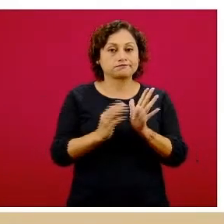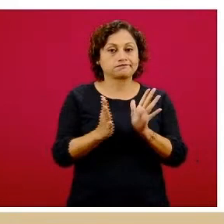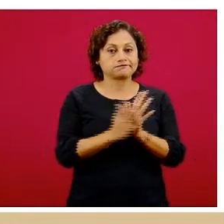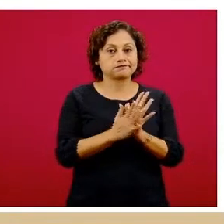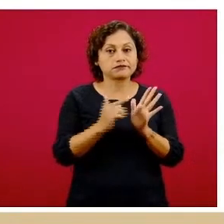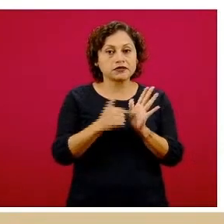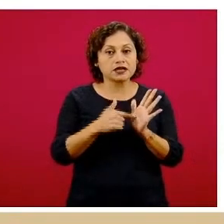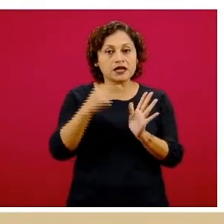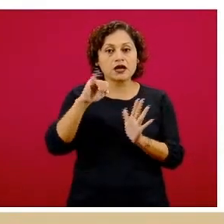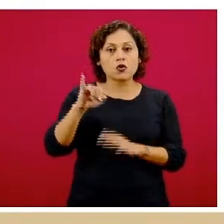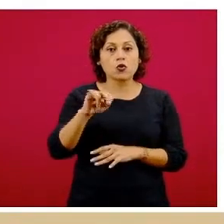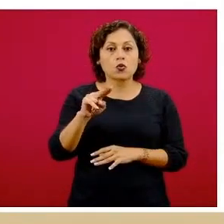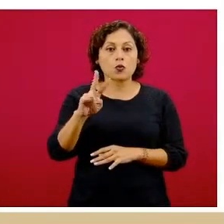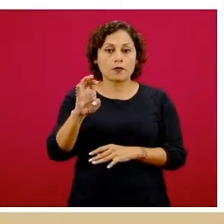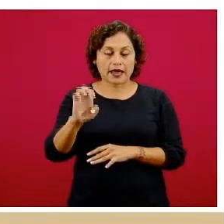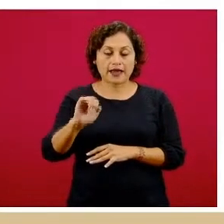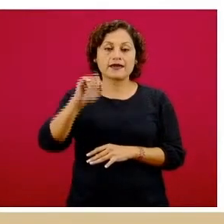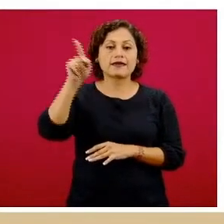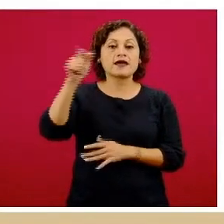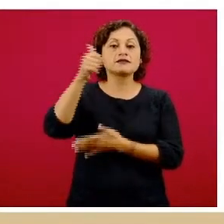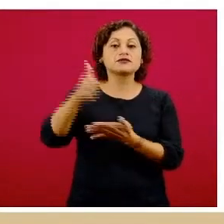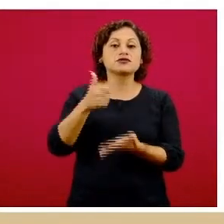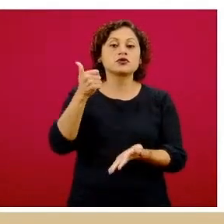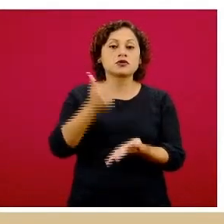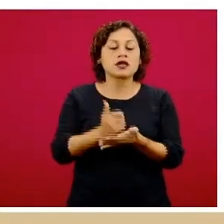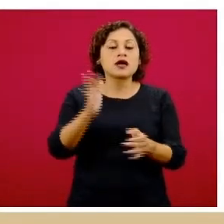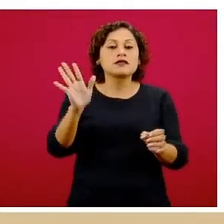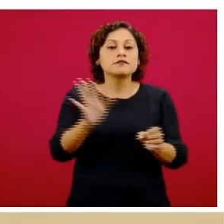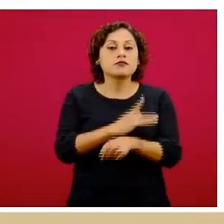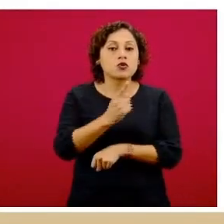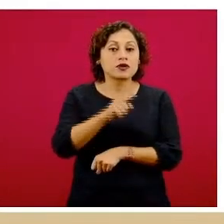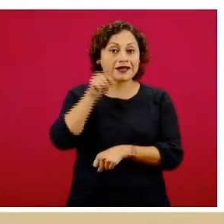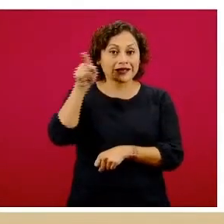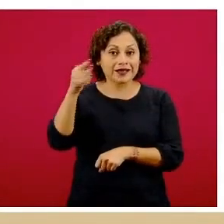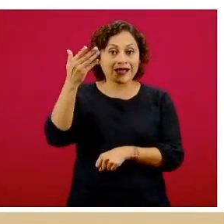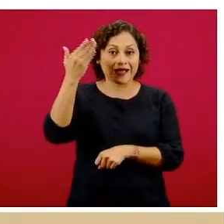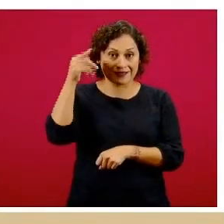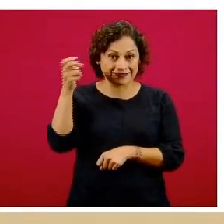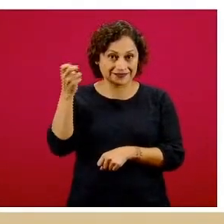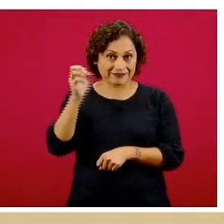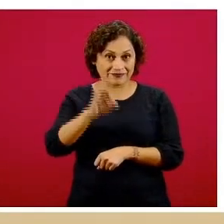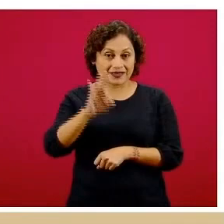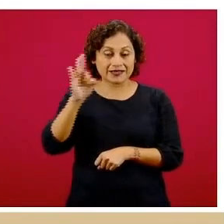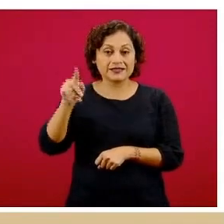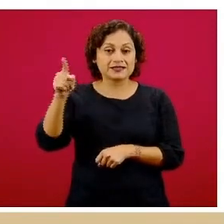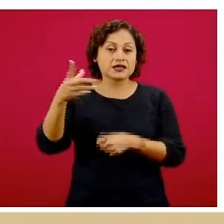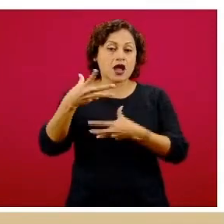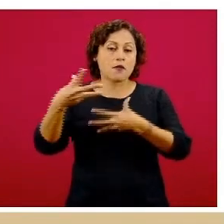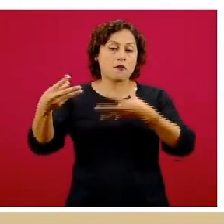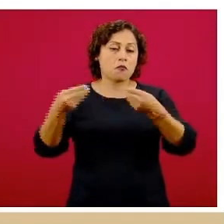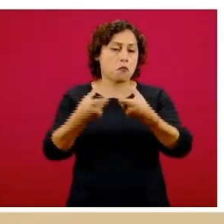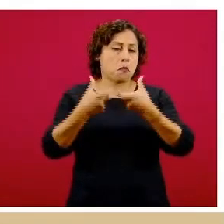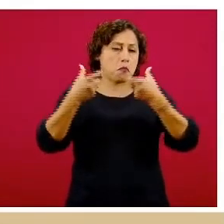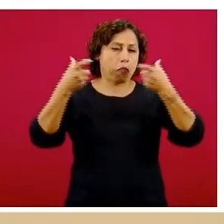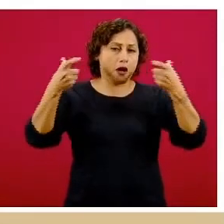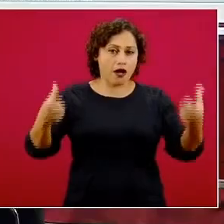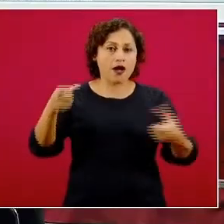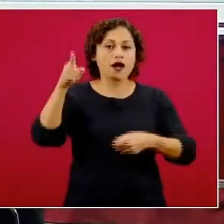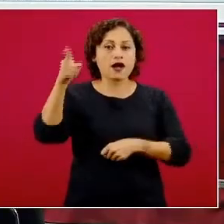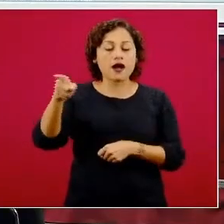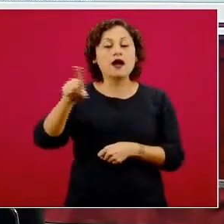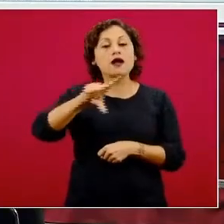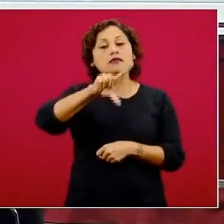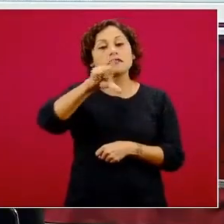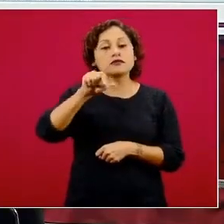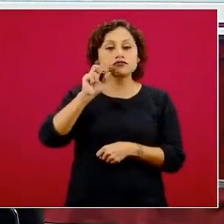de Hubei en particular, porque era en ese momento donde estaba mucho mayor la transmisión de COVID-19, pero ya